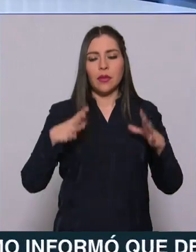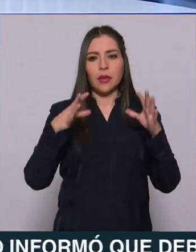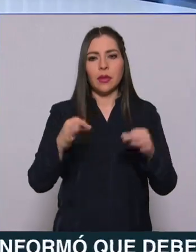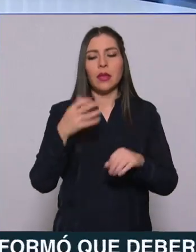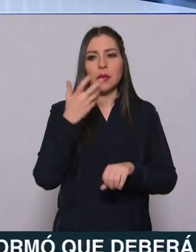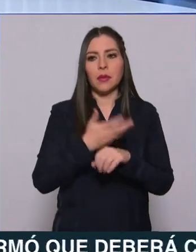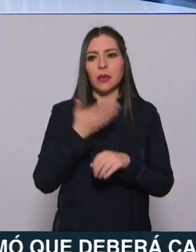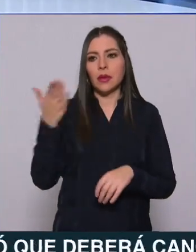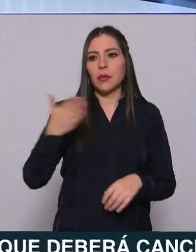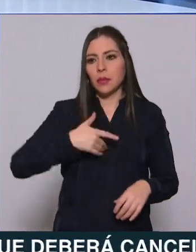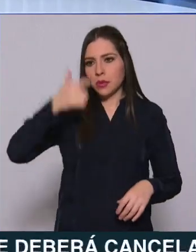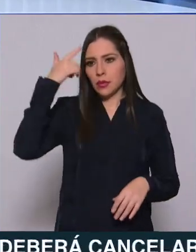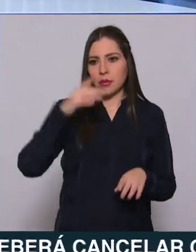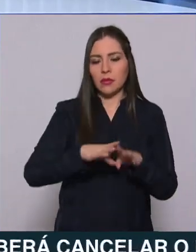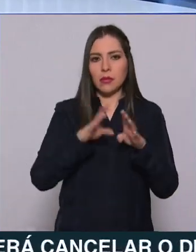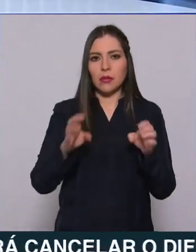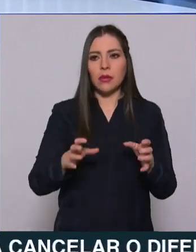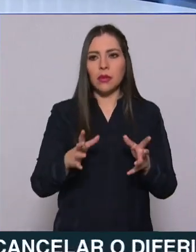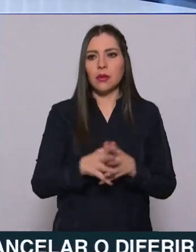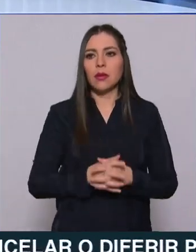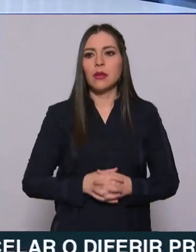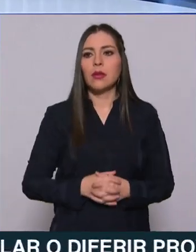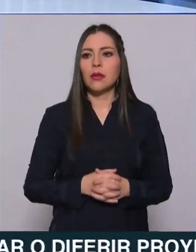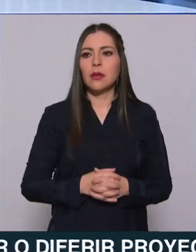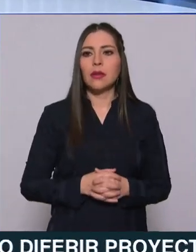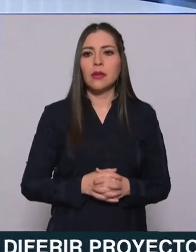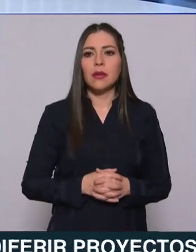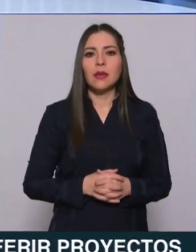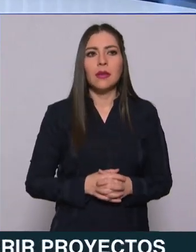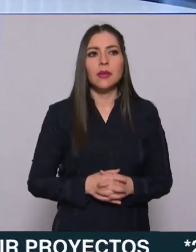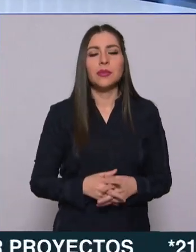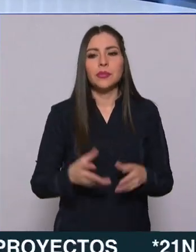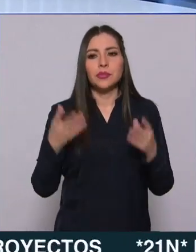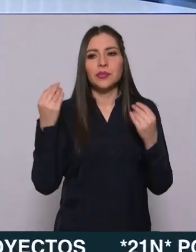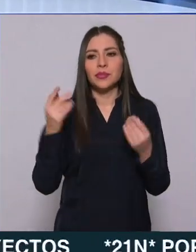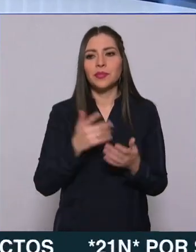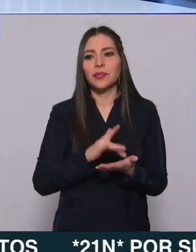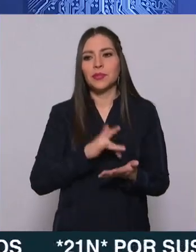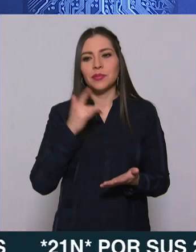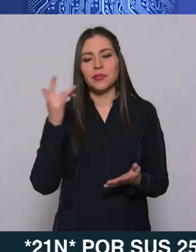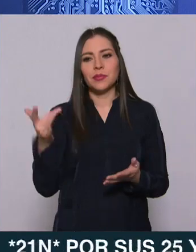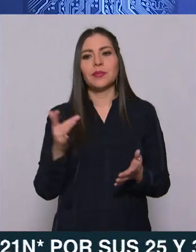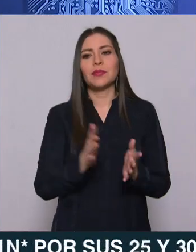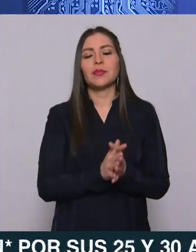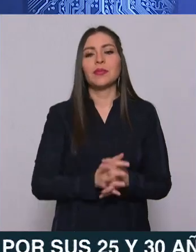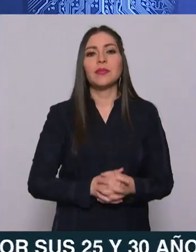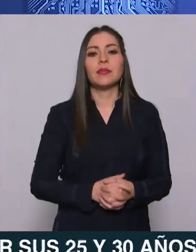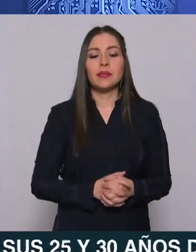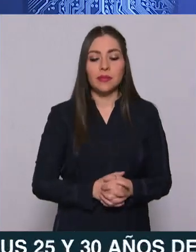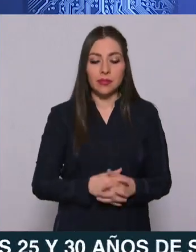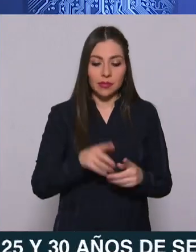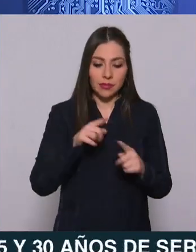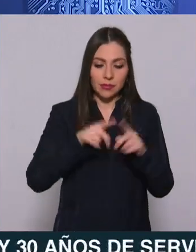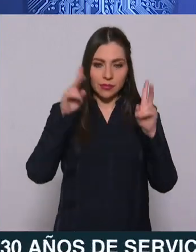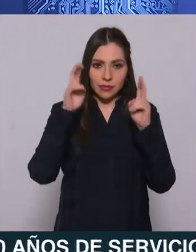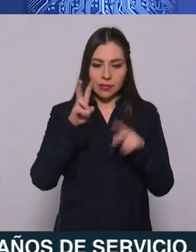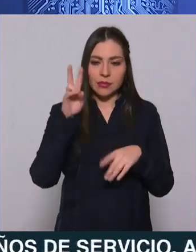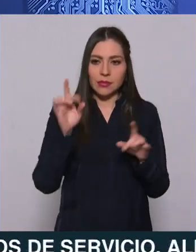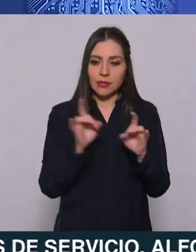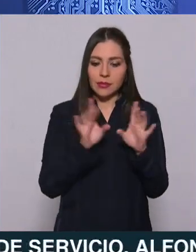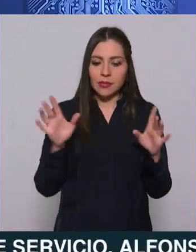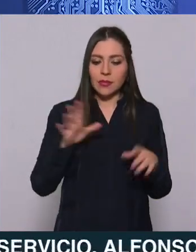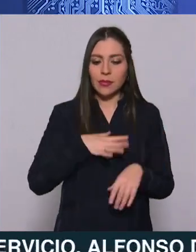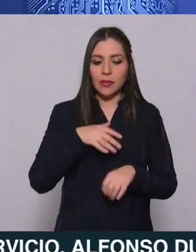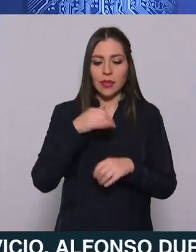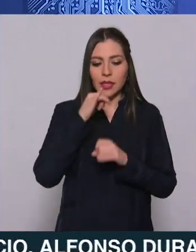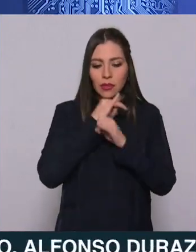Americas. Muy buenas noches, ¿cómo estás? Muchas gracias. Pues platicar el tema, vaya, sin duda es delicado, vemos las cifras, las